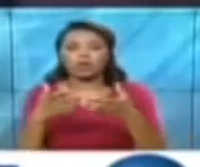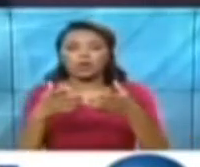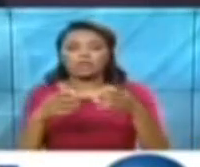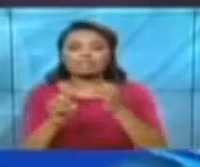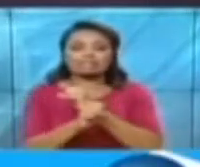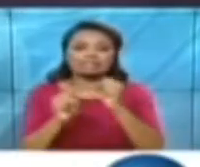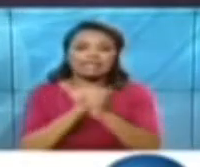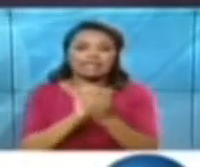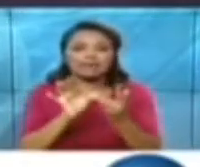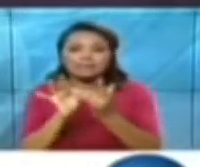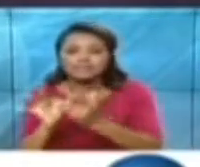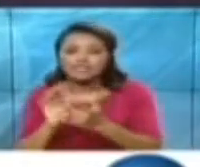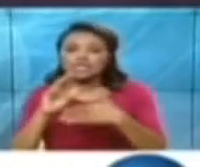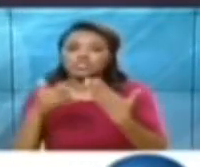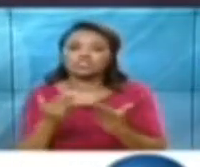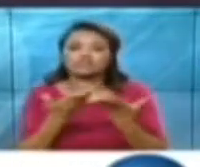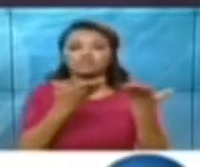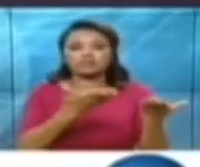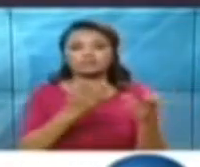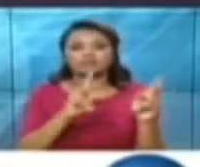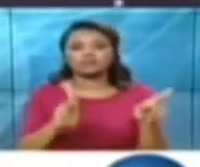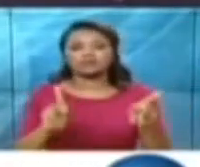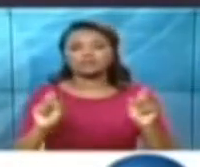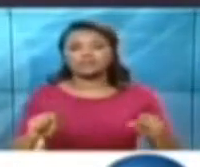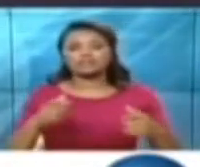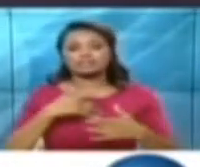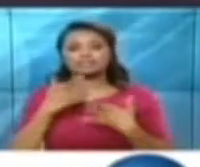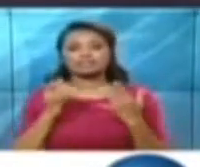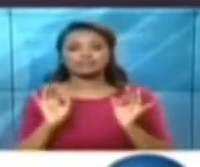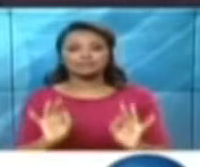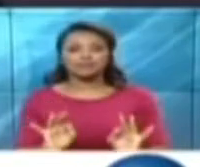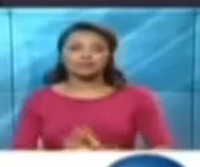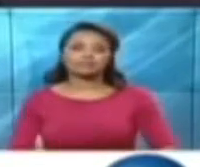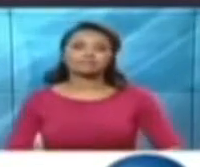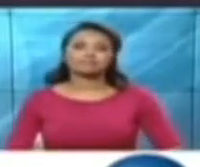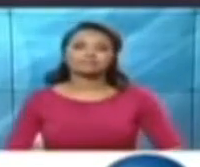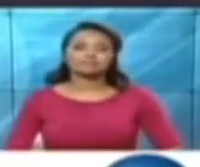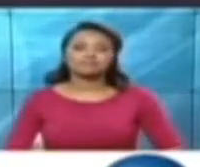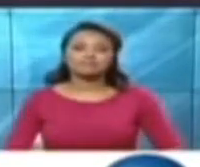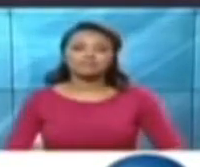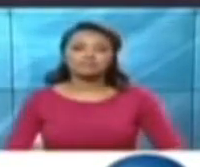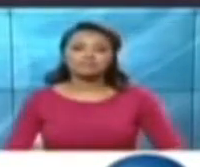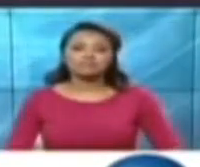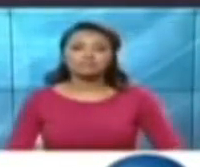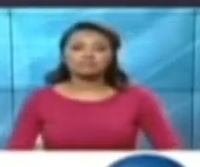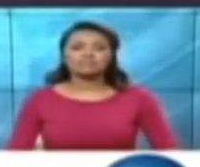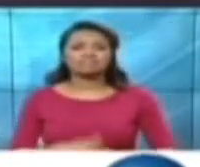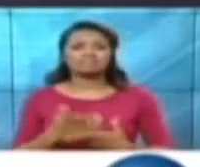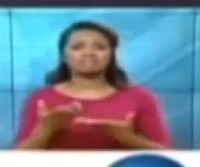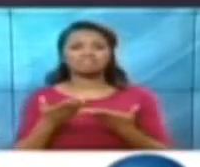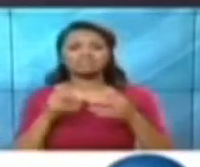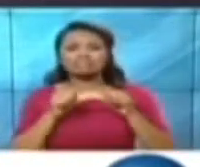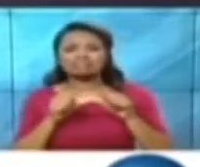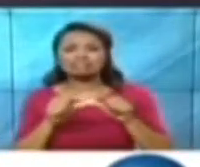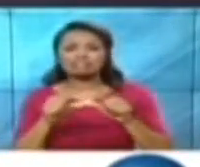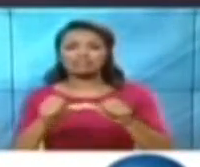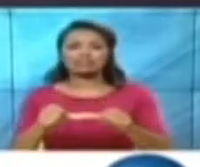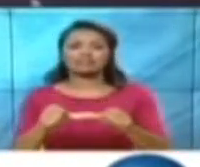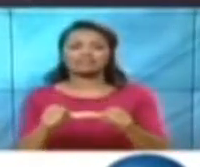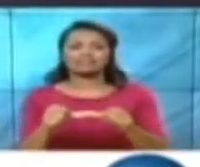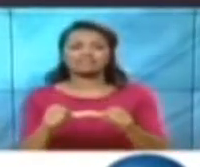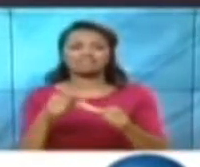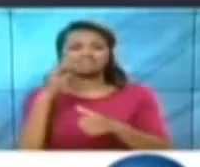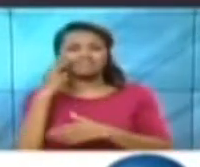sea atendida de forma adecuada no podemos seguir aceptando